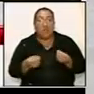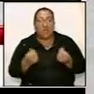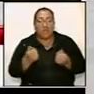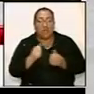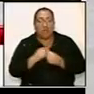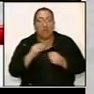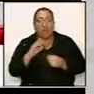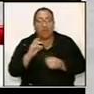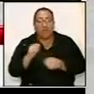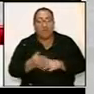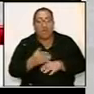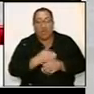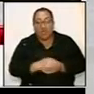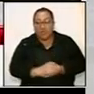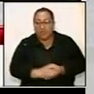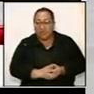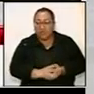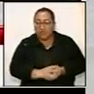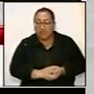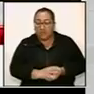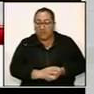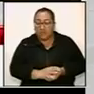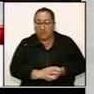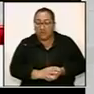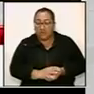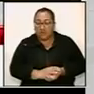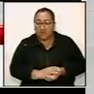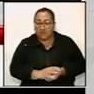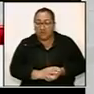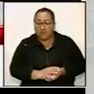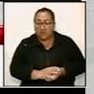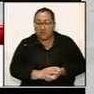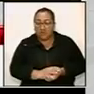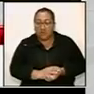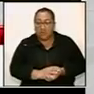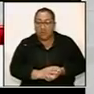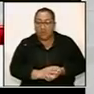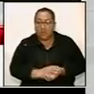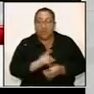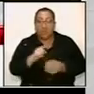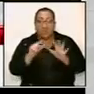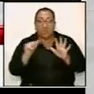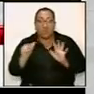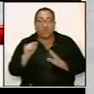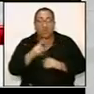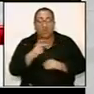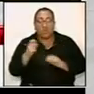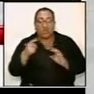la ficha anterior, se termina devolviendo 176 y